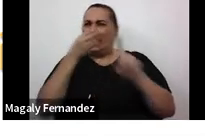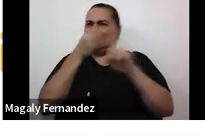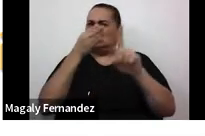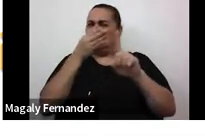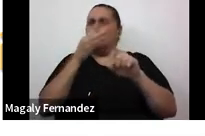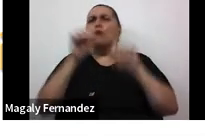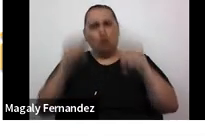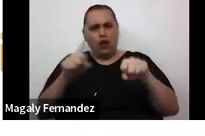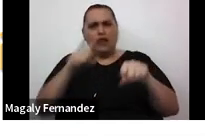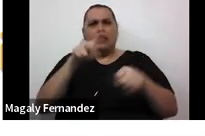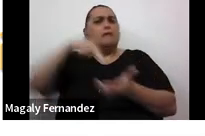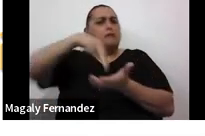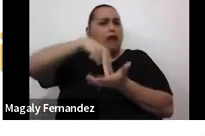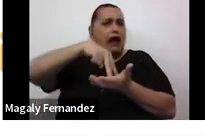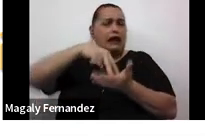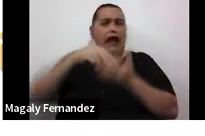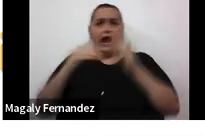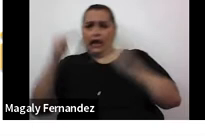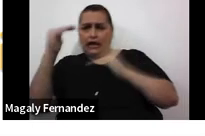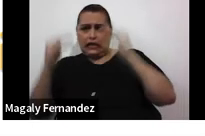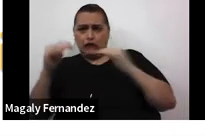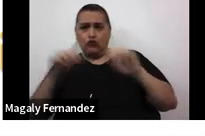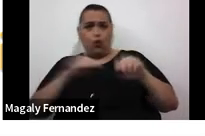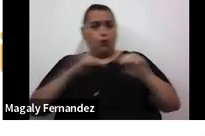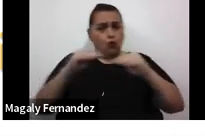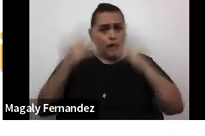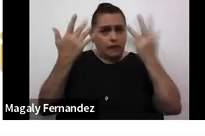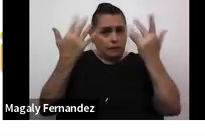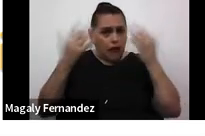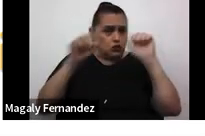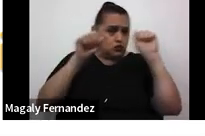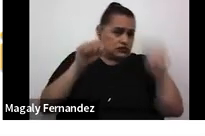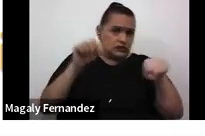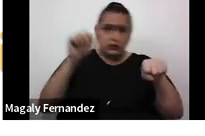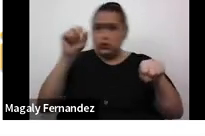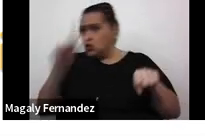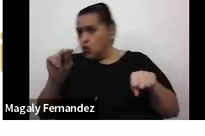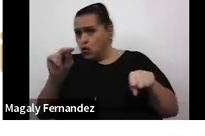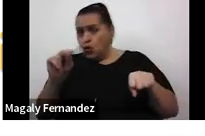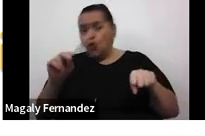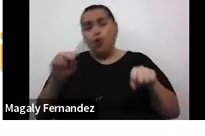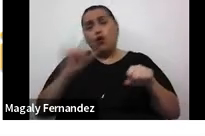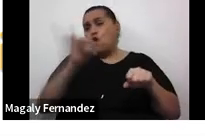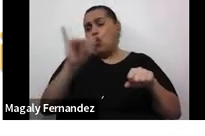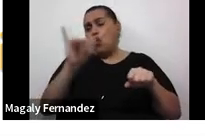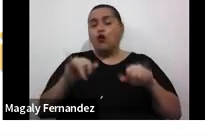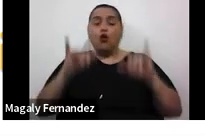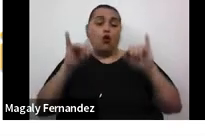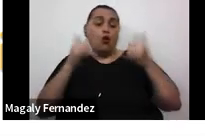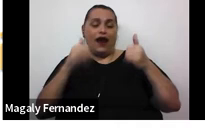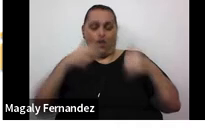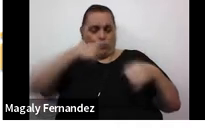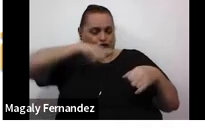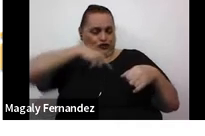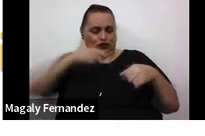puede sostener tiene equilibrio no mueve sus manos o no es eso digamos que como Legos que somos es lo que